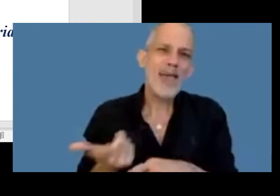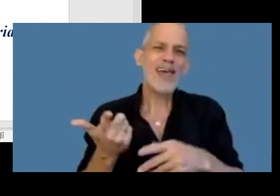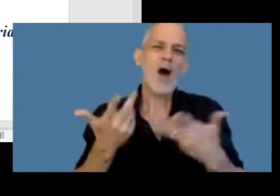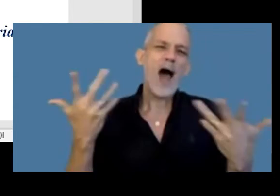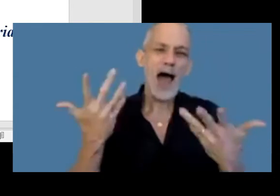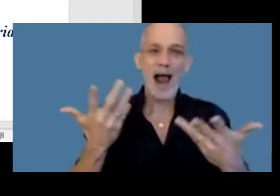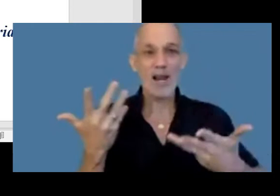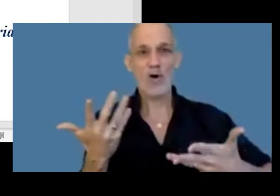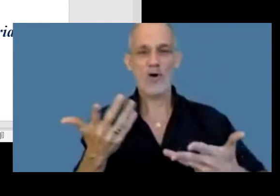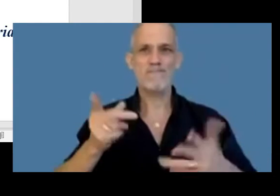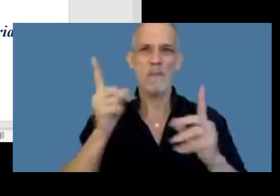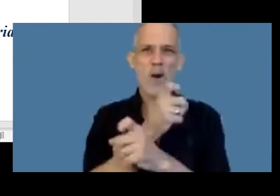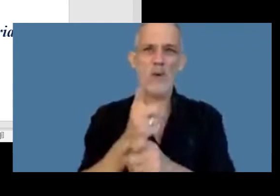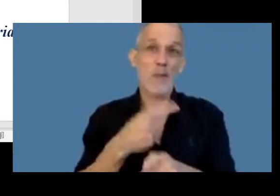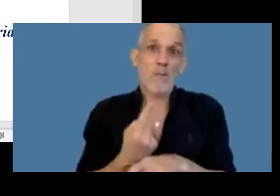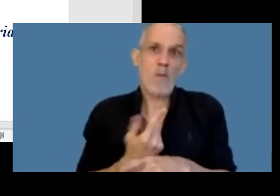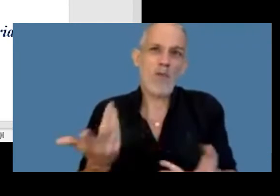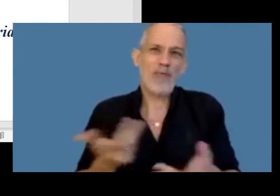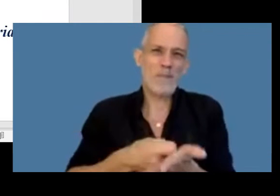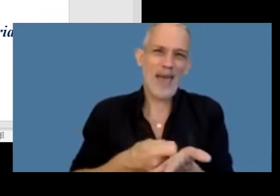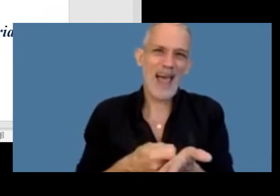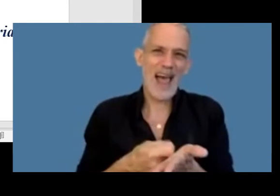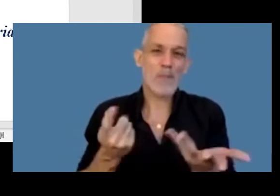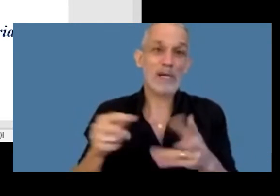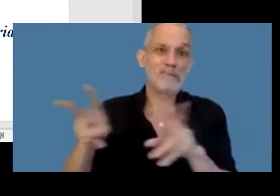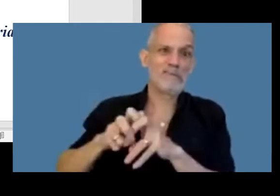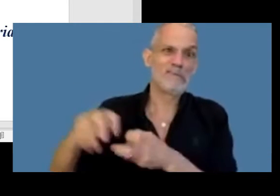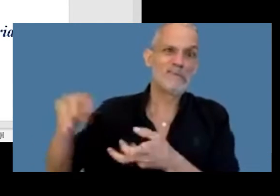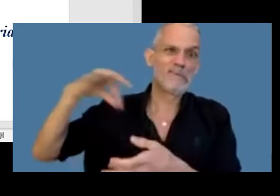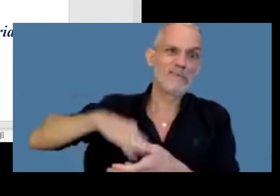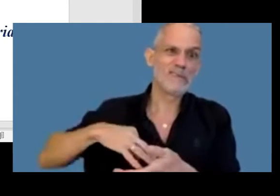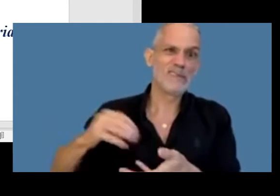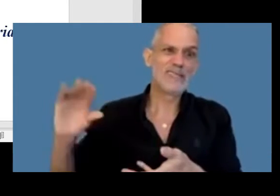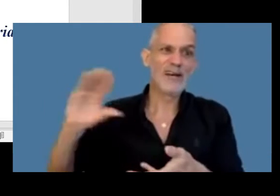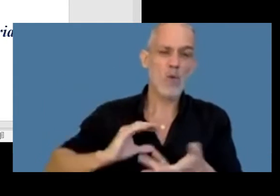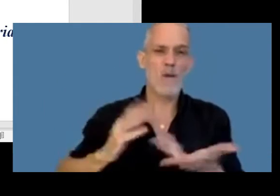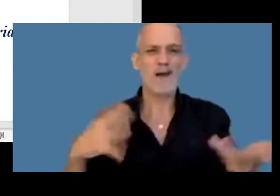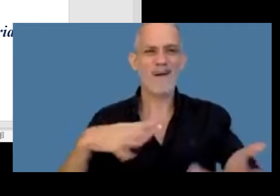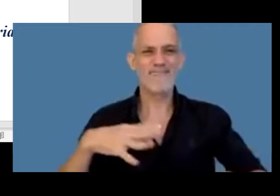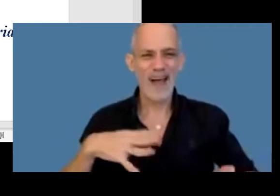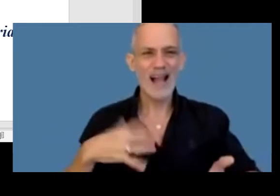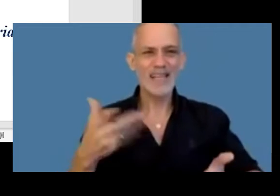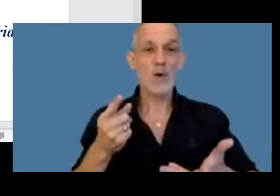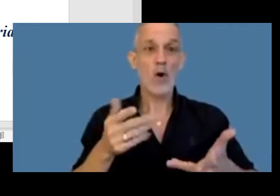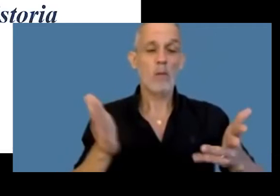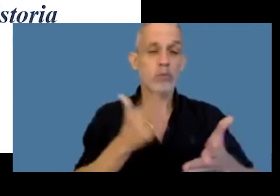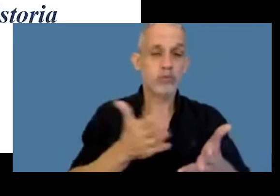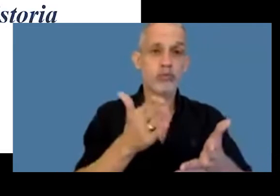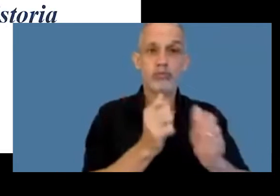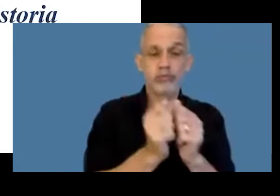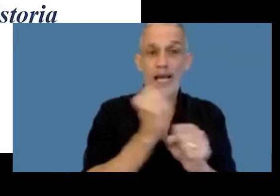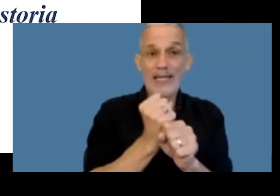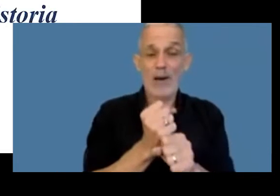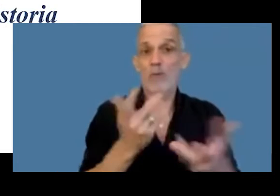porque no podía, porque no tenía los ingresos requeridos, porque no hubo productividad. Hubieron